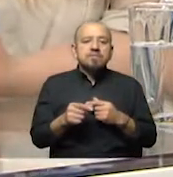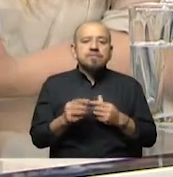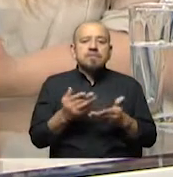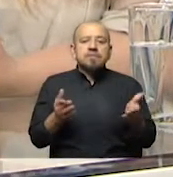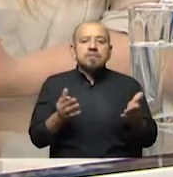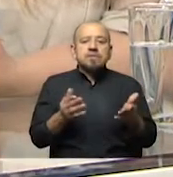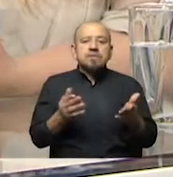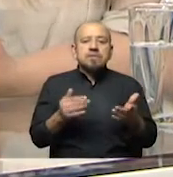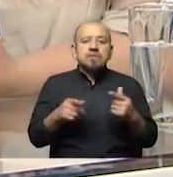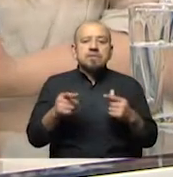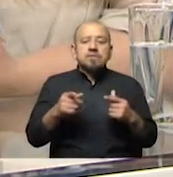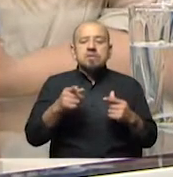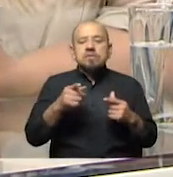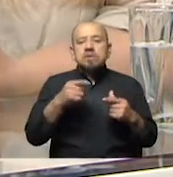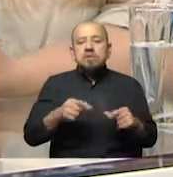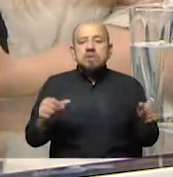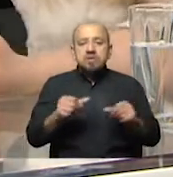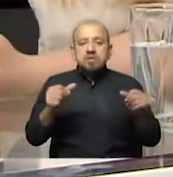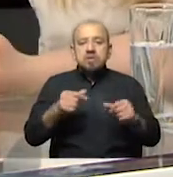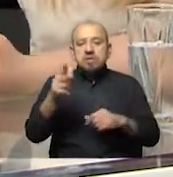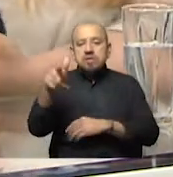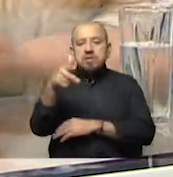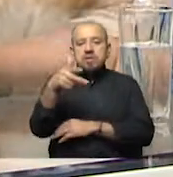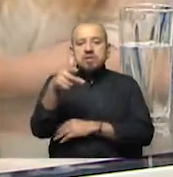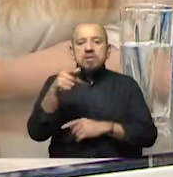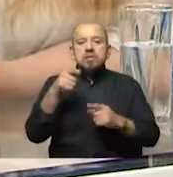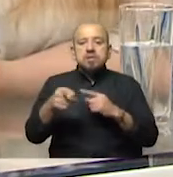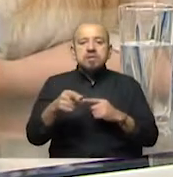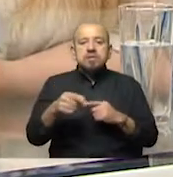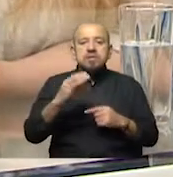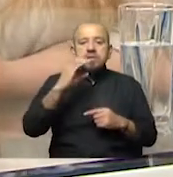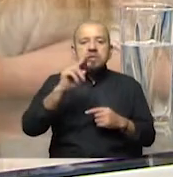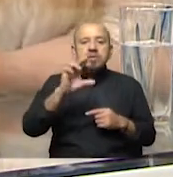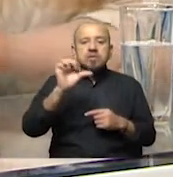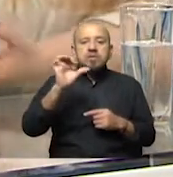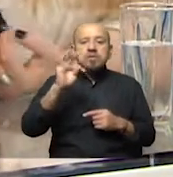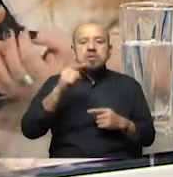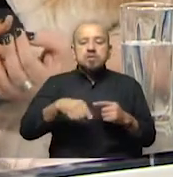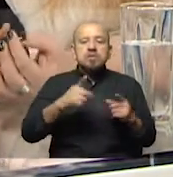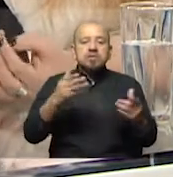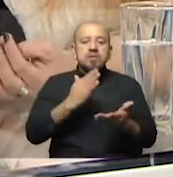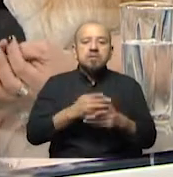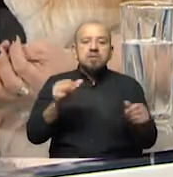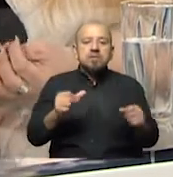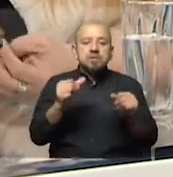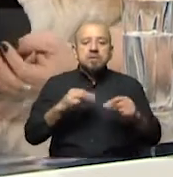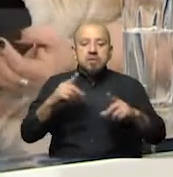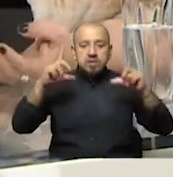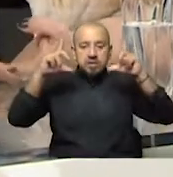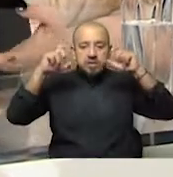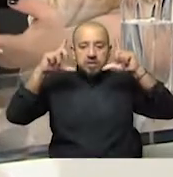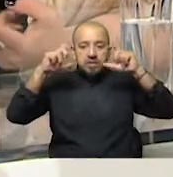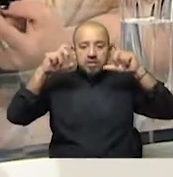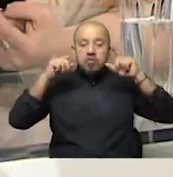televisión a mi madre sí fueron ustedes y Ana cuesta fue la última que le hizo en la entrevista gráfica para